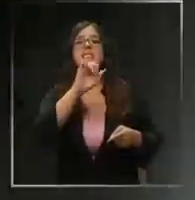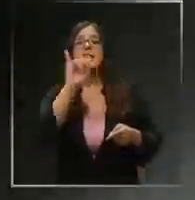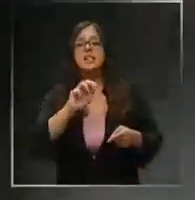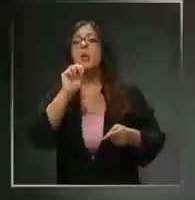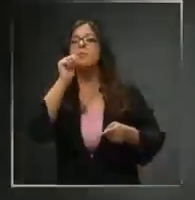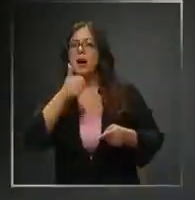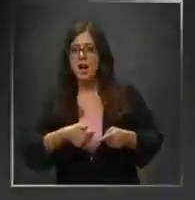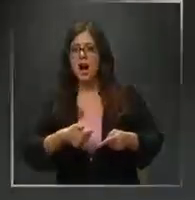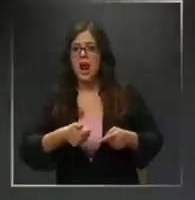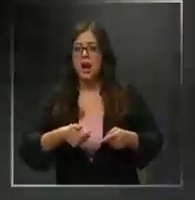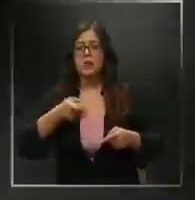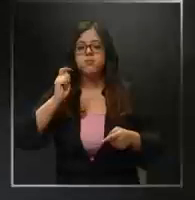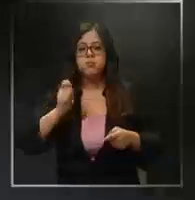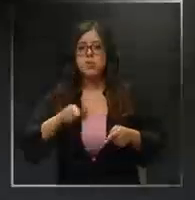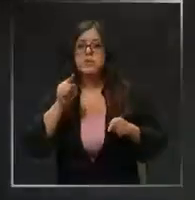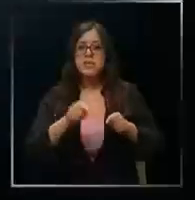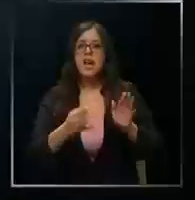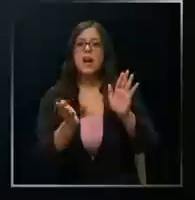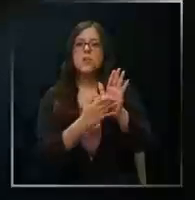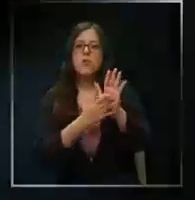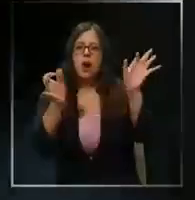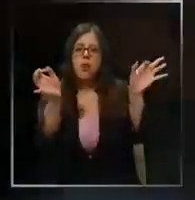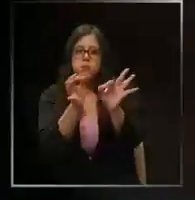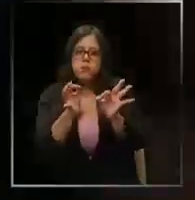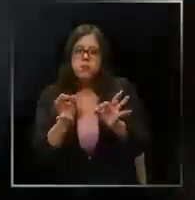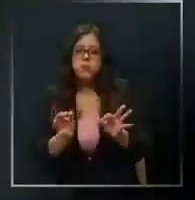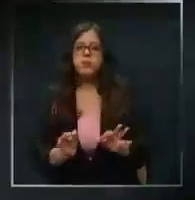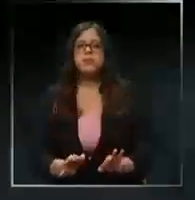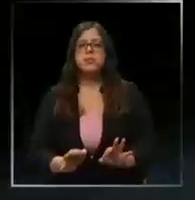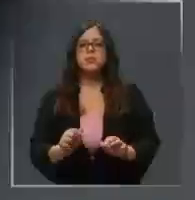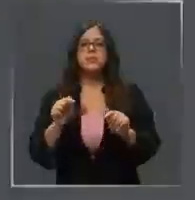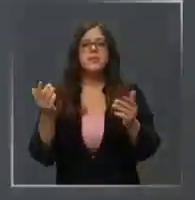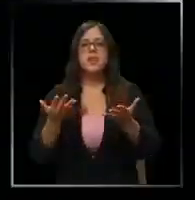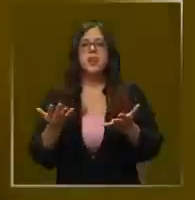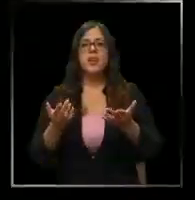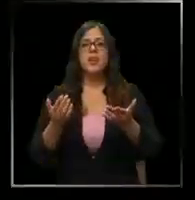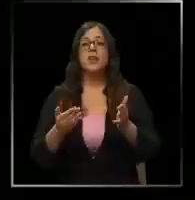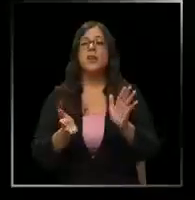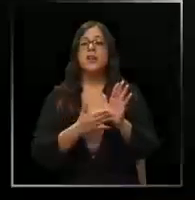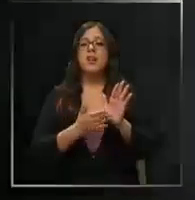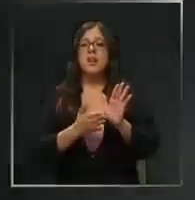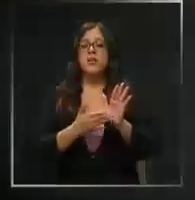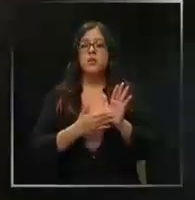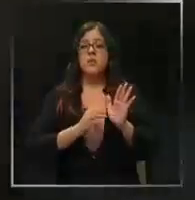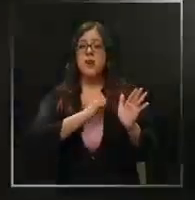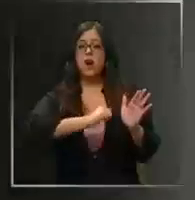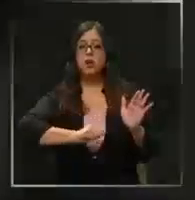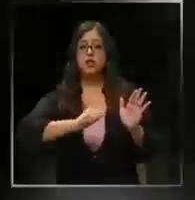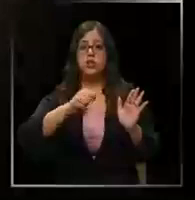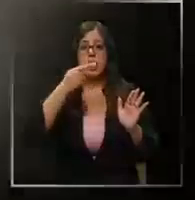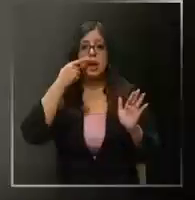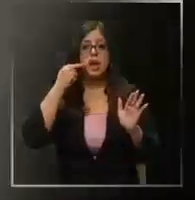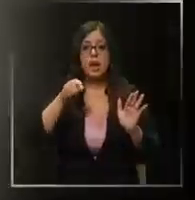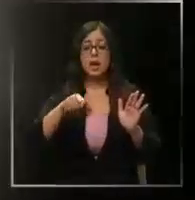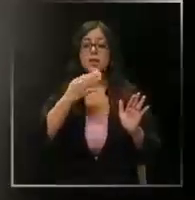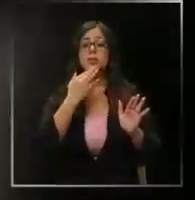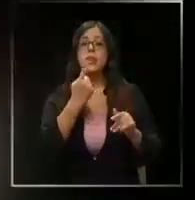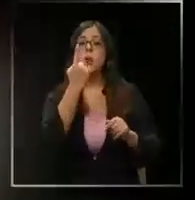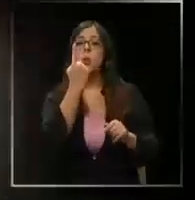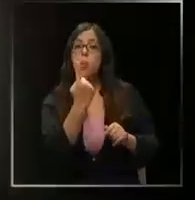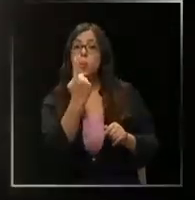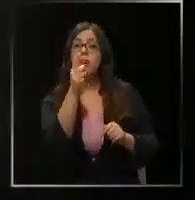van a entregar entonces los antecedentes más detallados que existen en cuanto a los antecedentes que hay contra él, y luego que al menos una